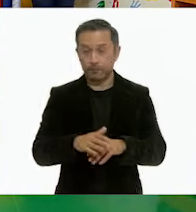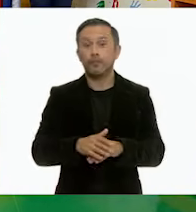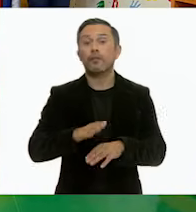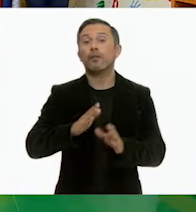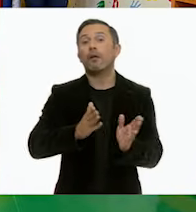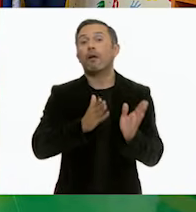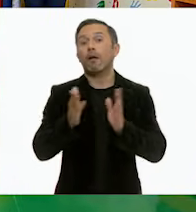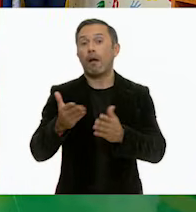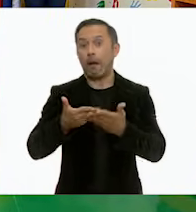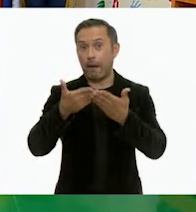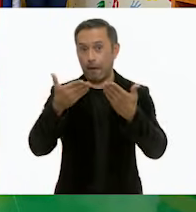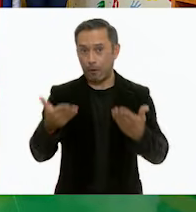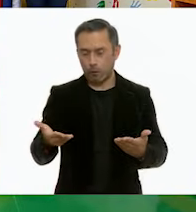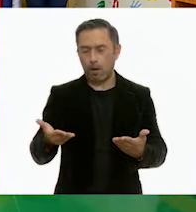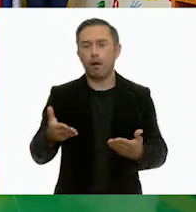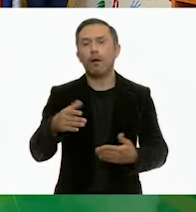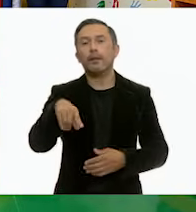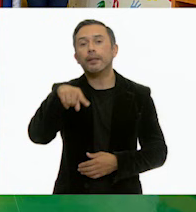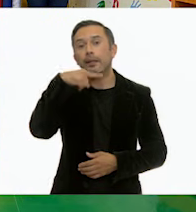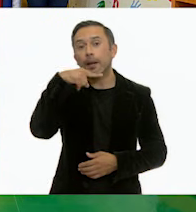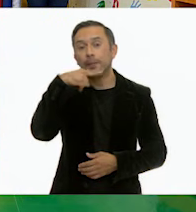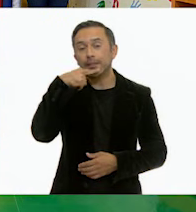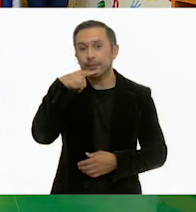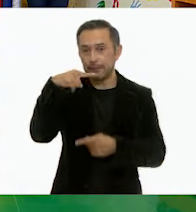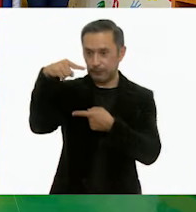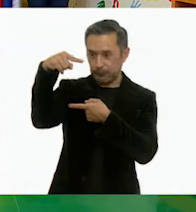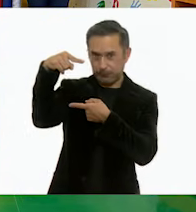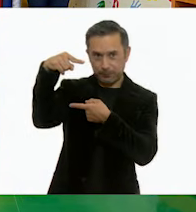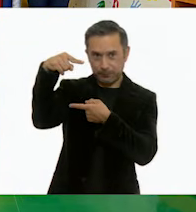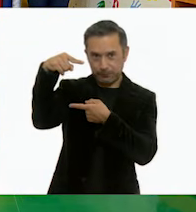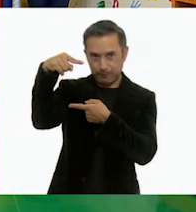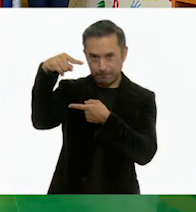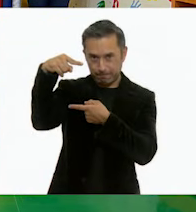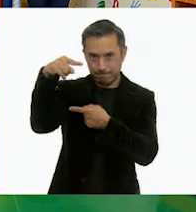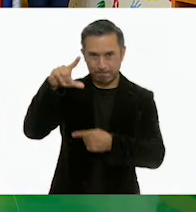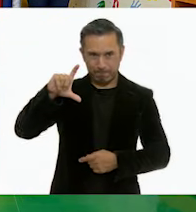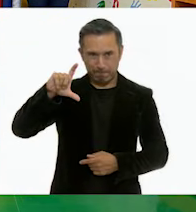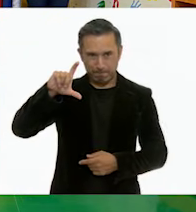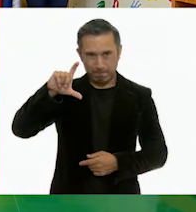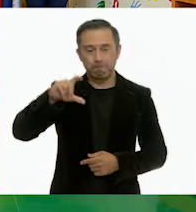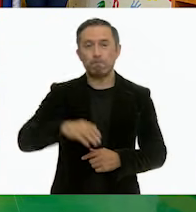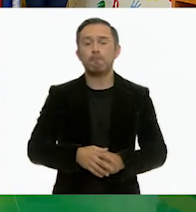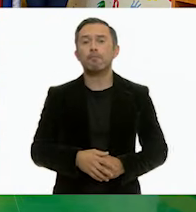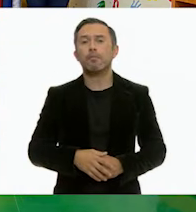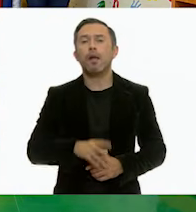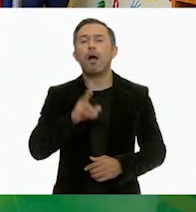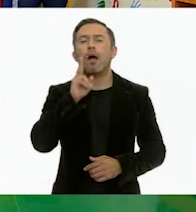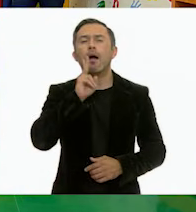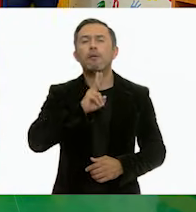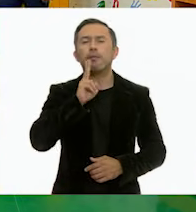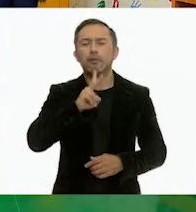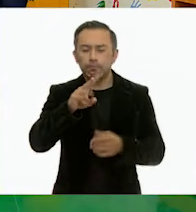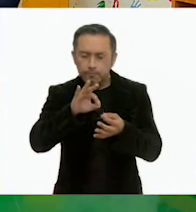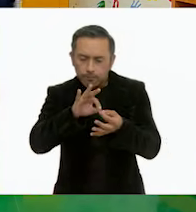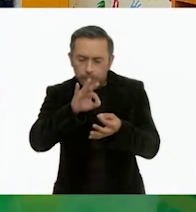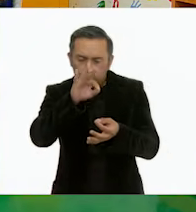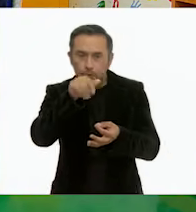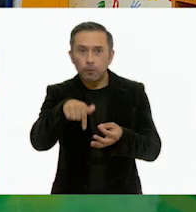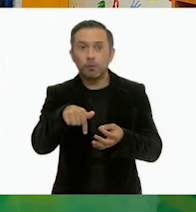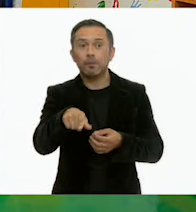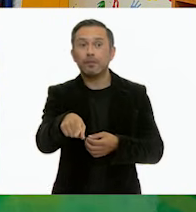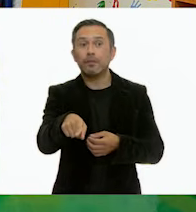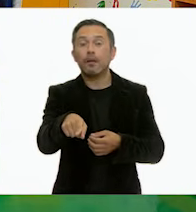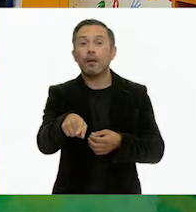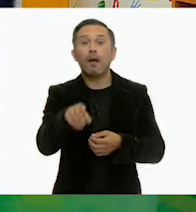a utilizar un lápiz y vamos a medir el alto de este